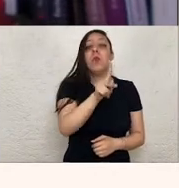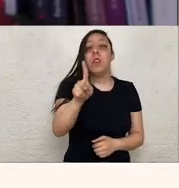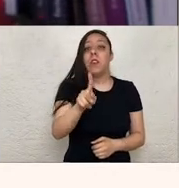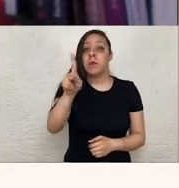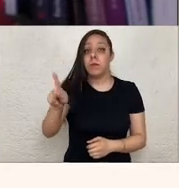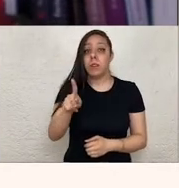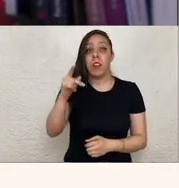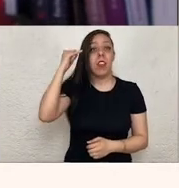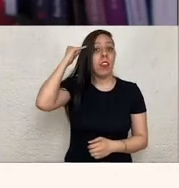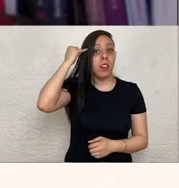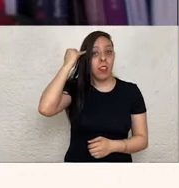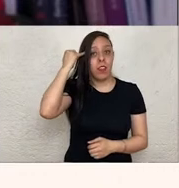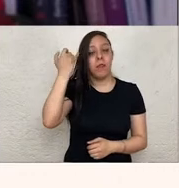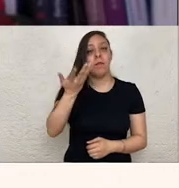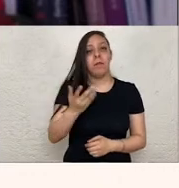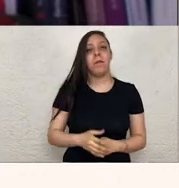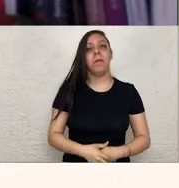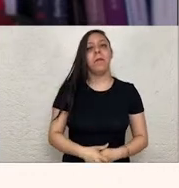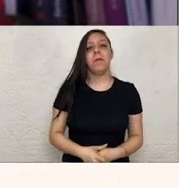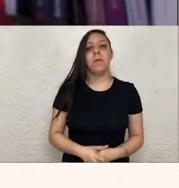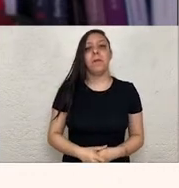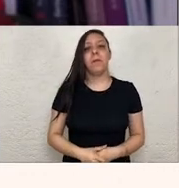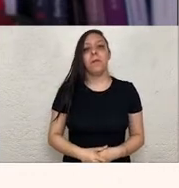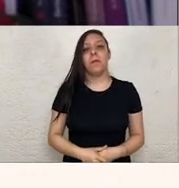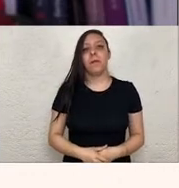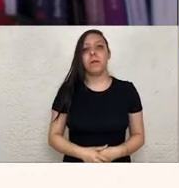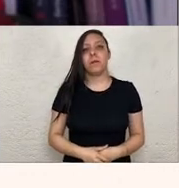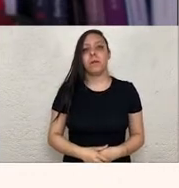pueblos indígenas.